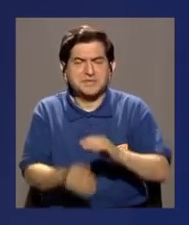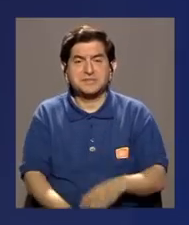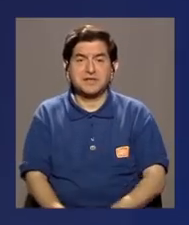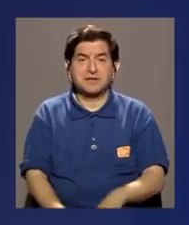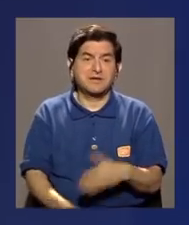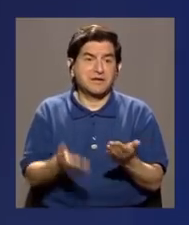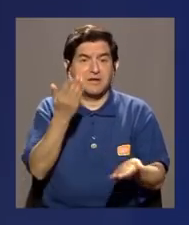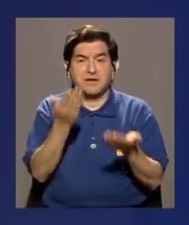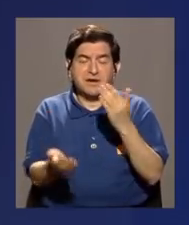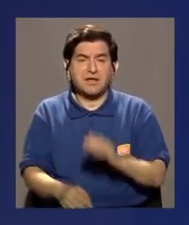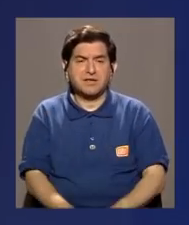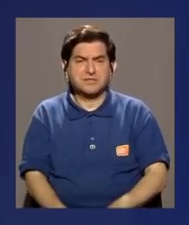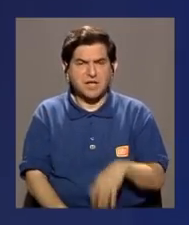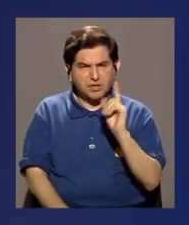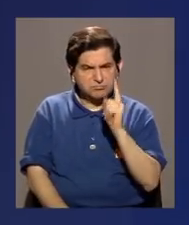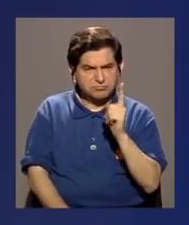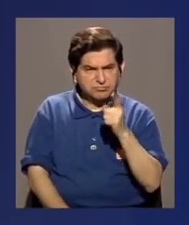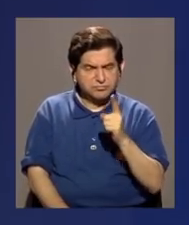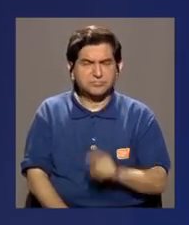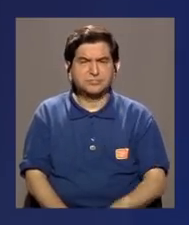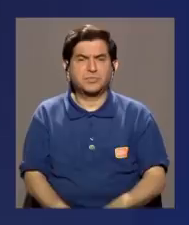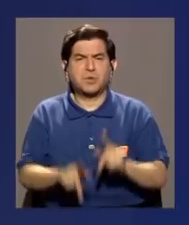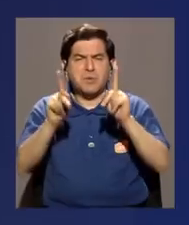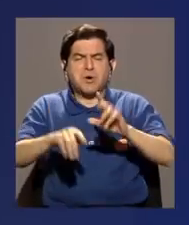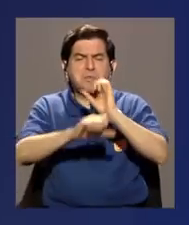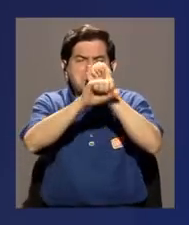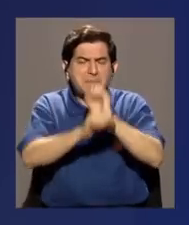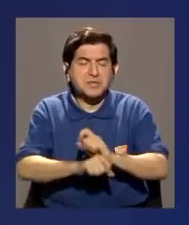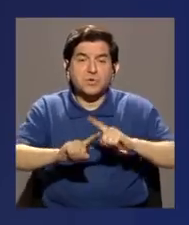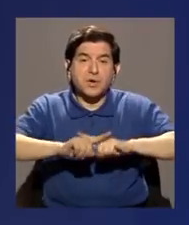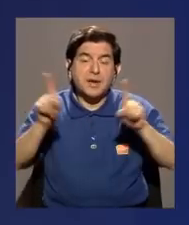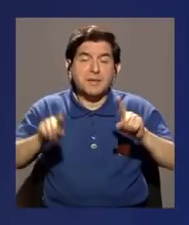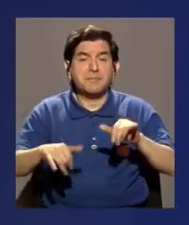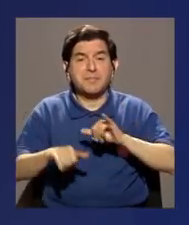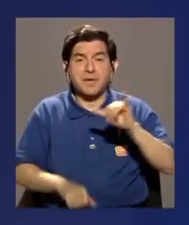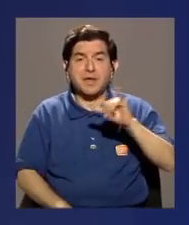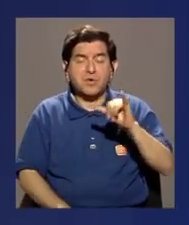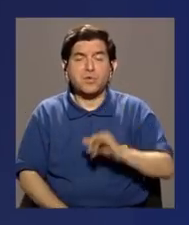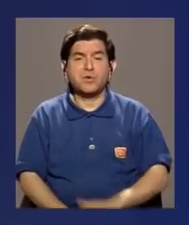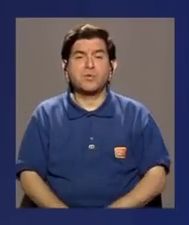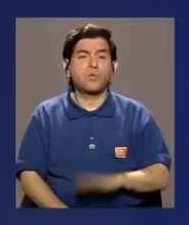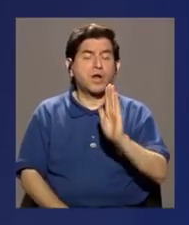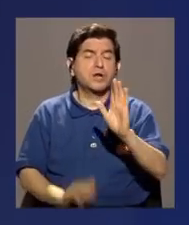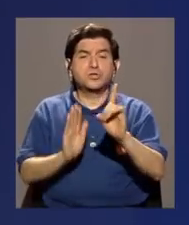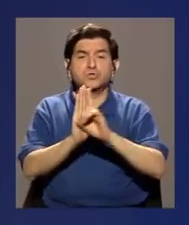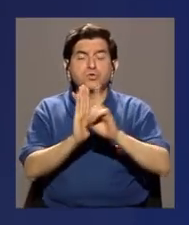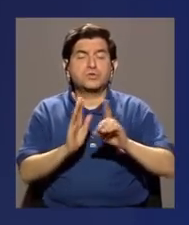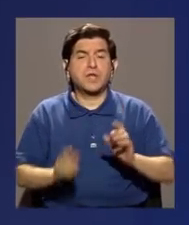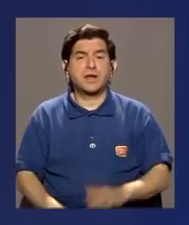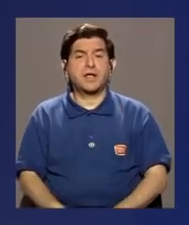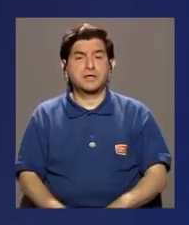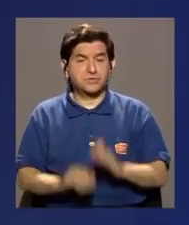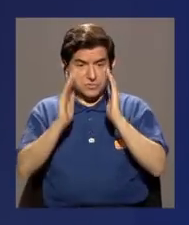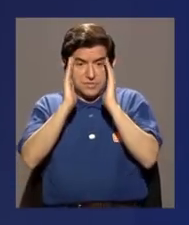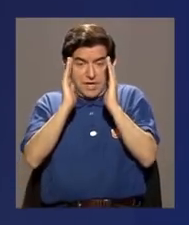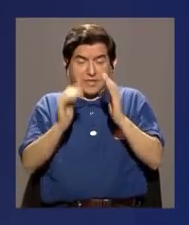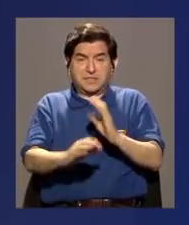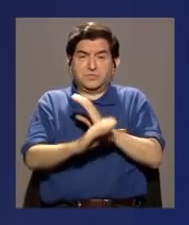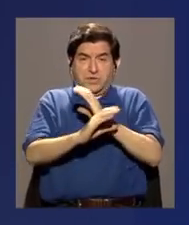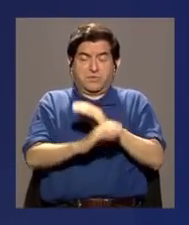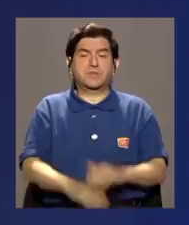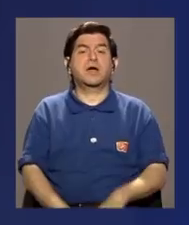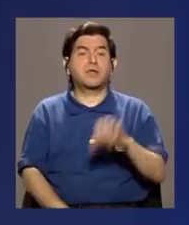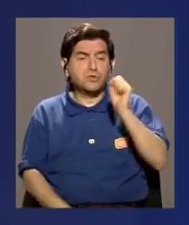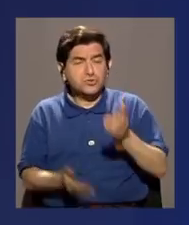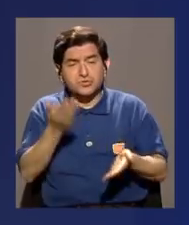determinado le hacemos un llamamiento como un gran conservador y de repente también tiene que cuidar el sus derechos totalmente o se puede puede que haya